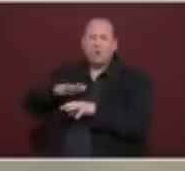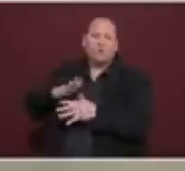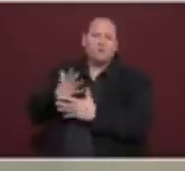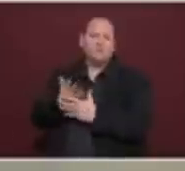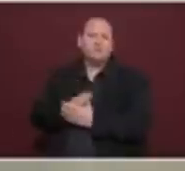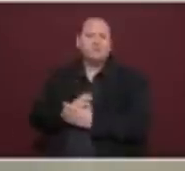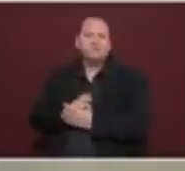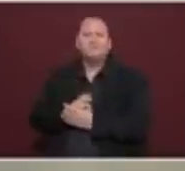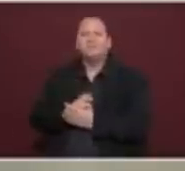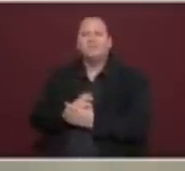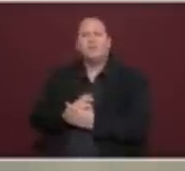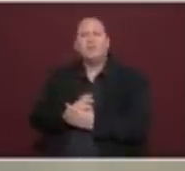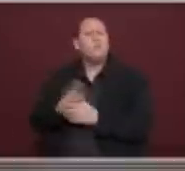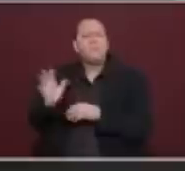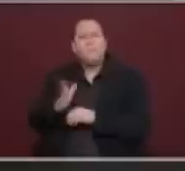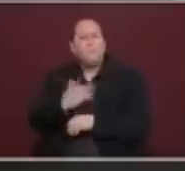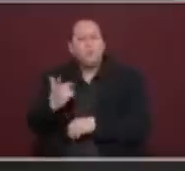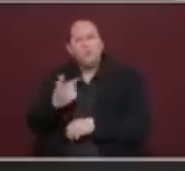por qué